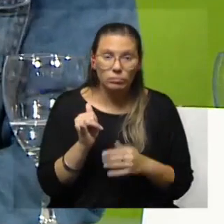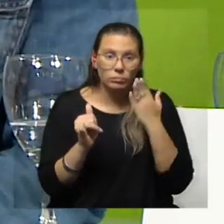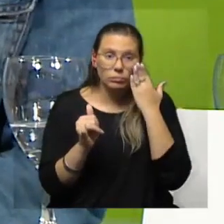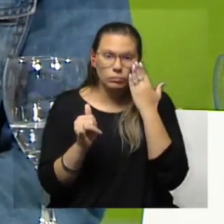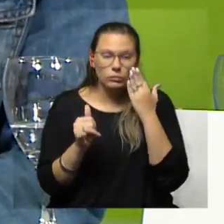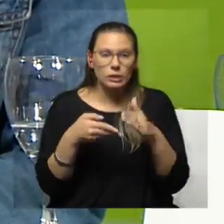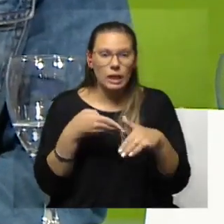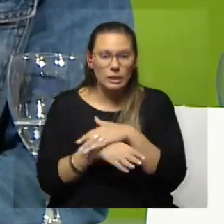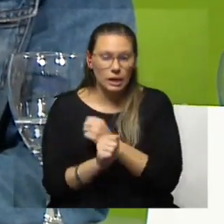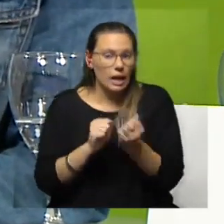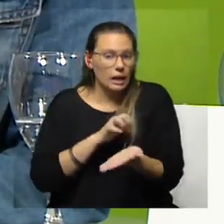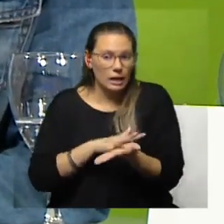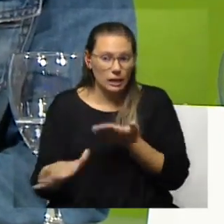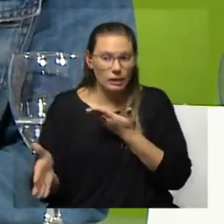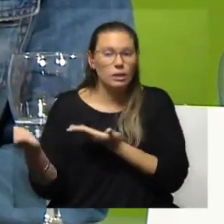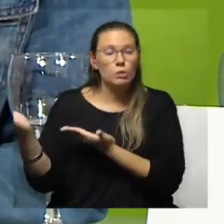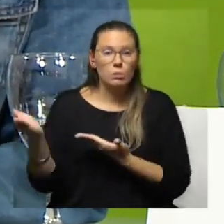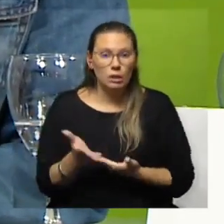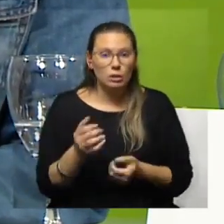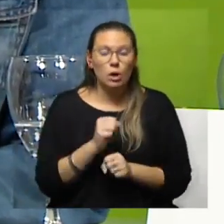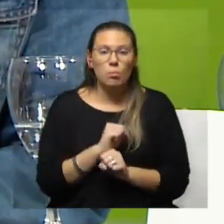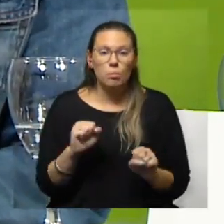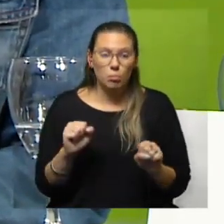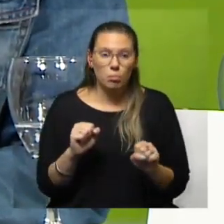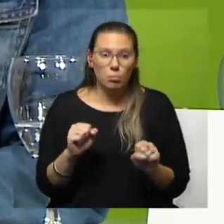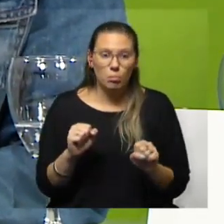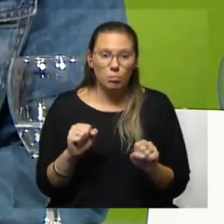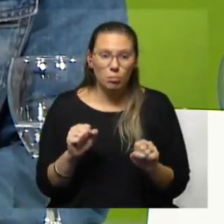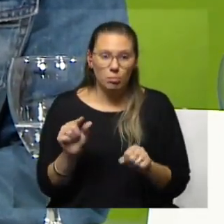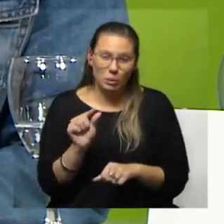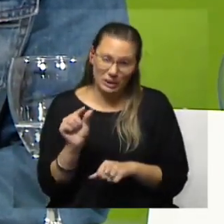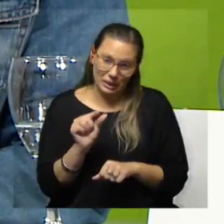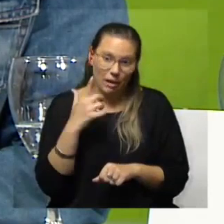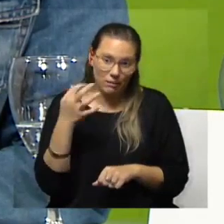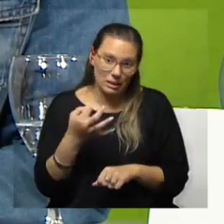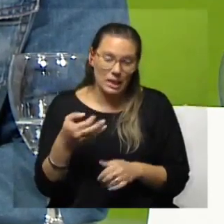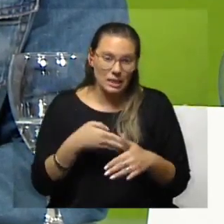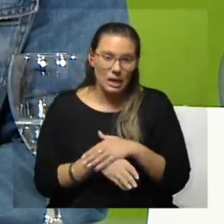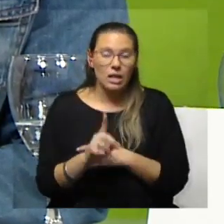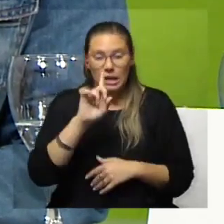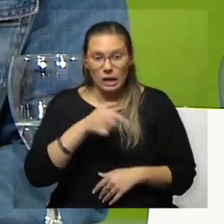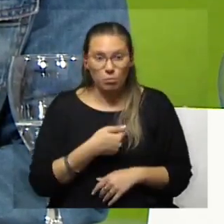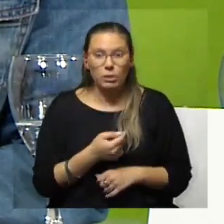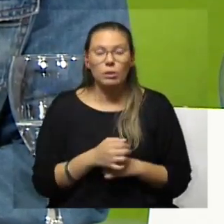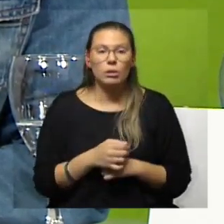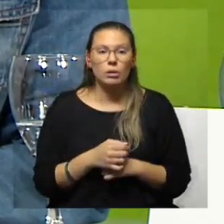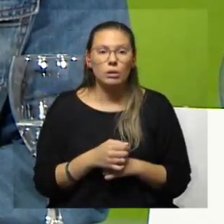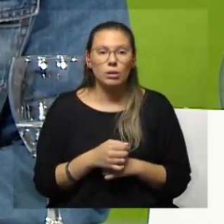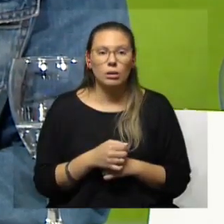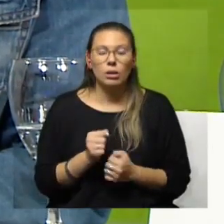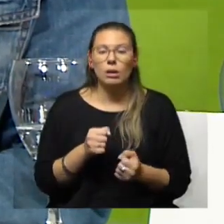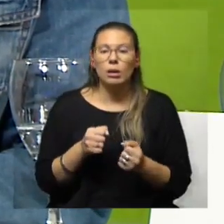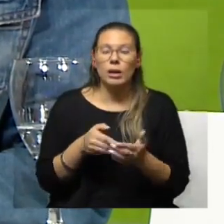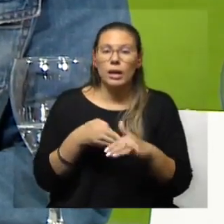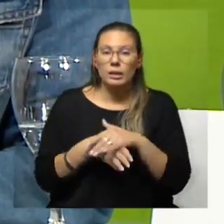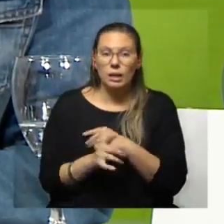que es con entrada libre, o sea, esto es por invitación. Podés sacar, bueno, quedan muy poquitas, o sea que hay que apurarse. Emitir tu entrada